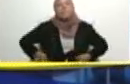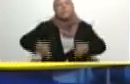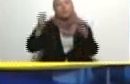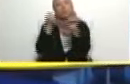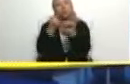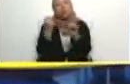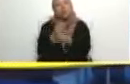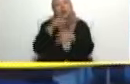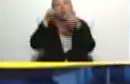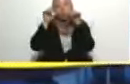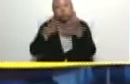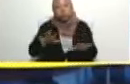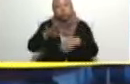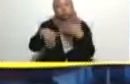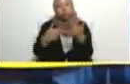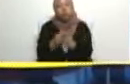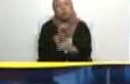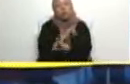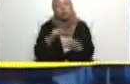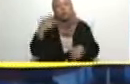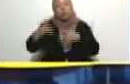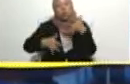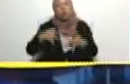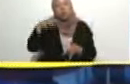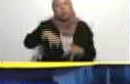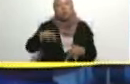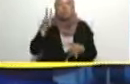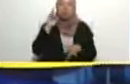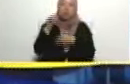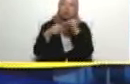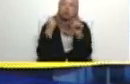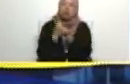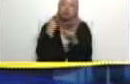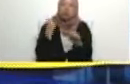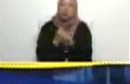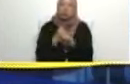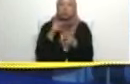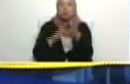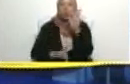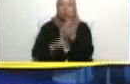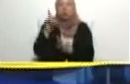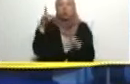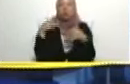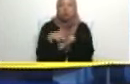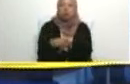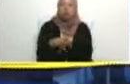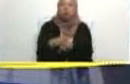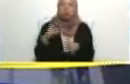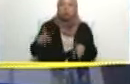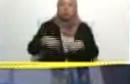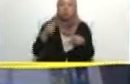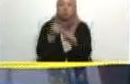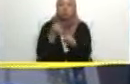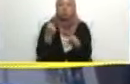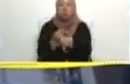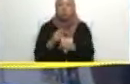el despegue definitivo hacia un estado irreversible de desarrollo y